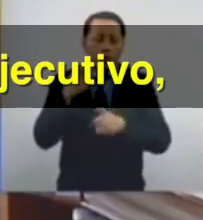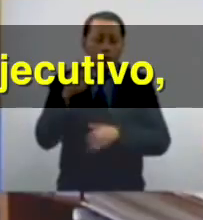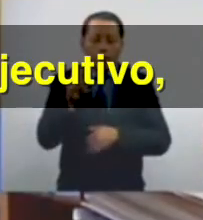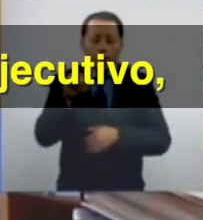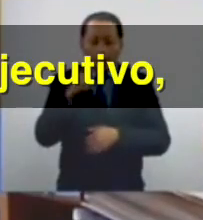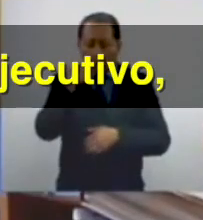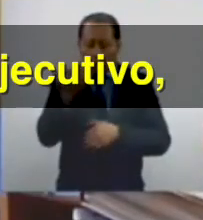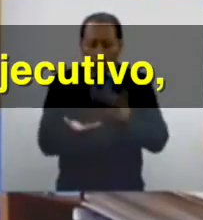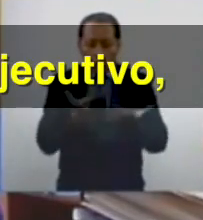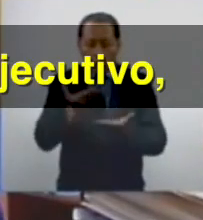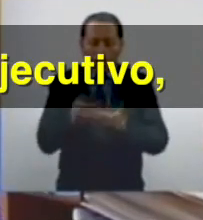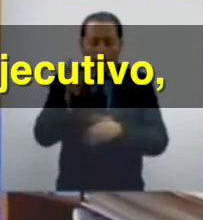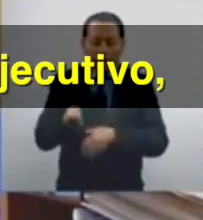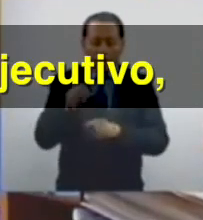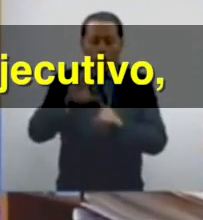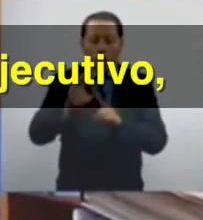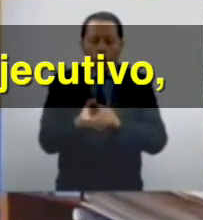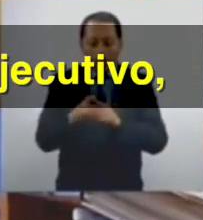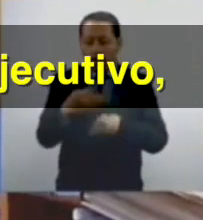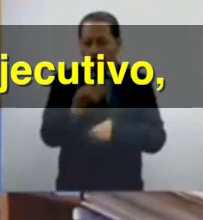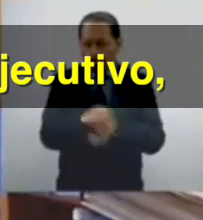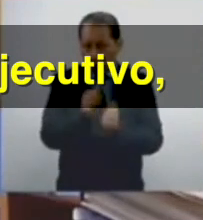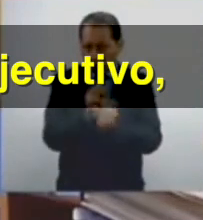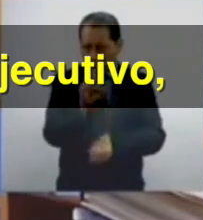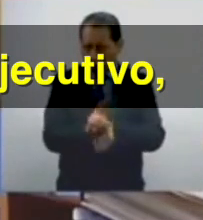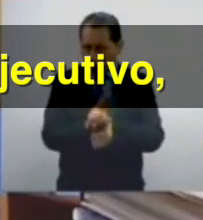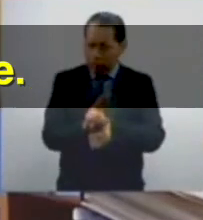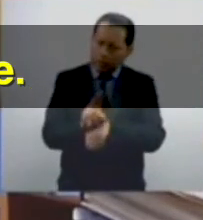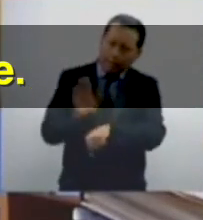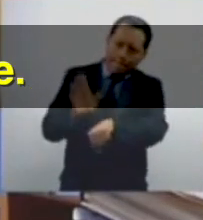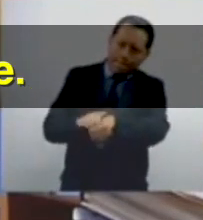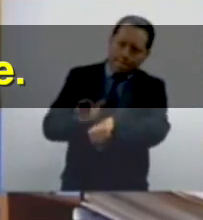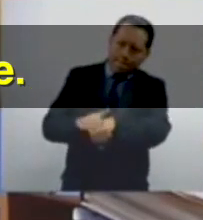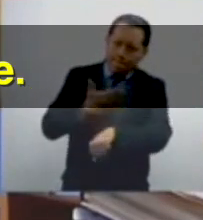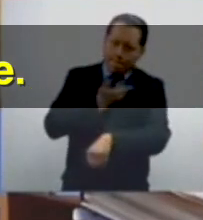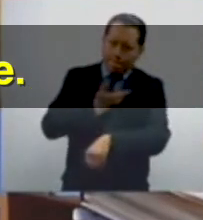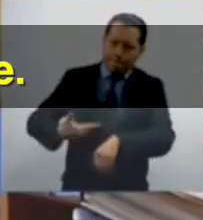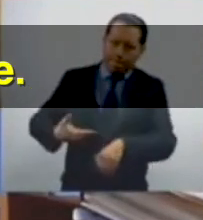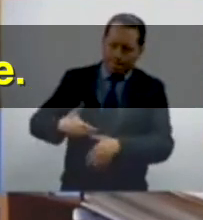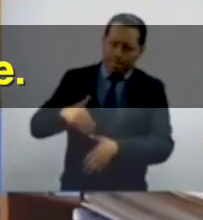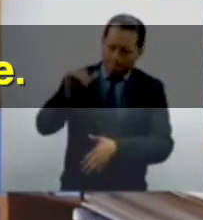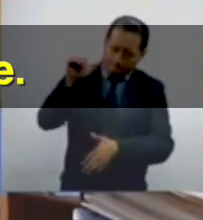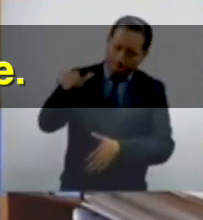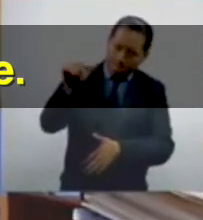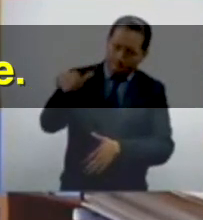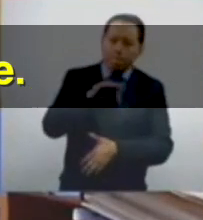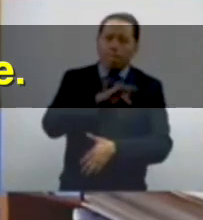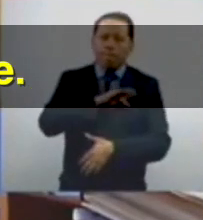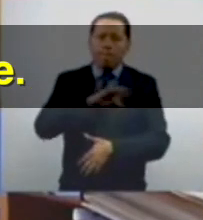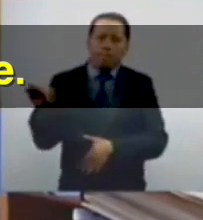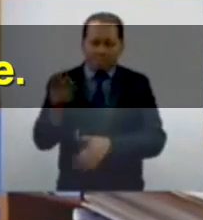epidemiológico. Que esta comisión permanente exhorte al Poder Ejecutivo, al titular, para que designe